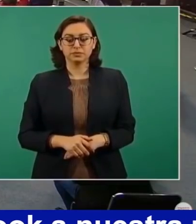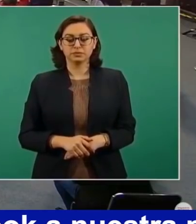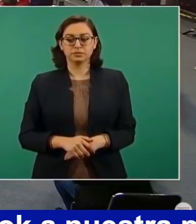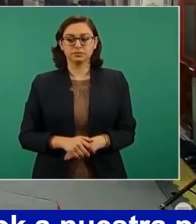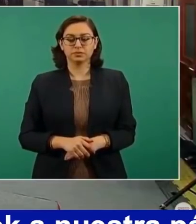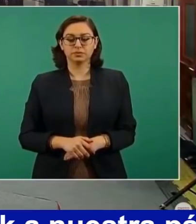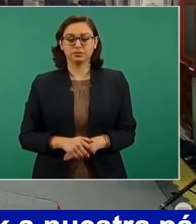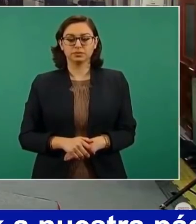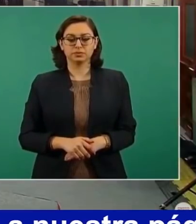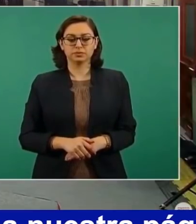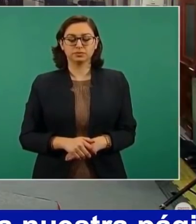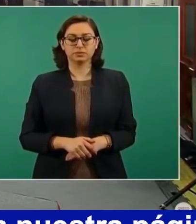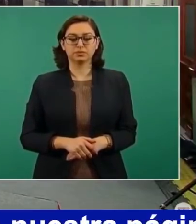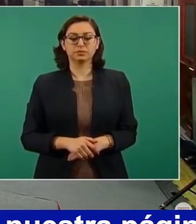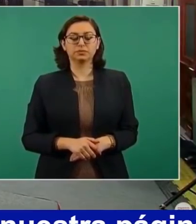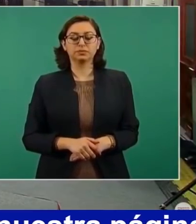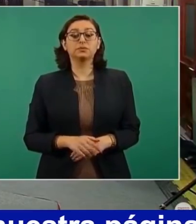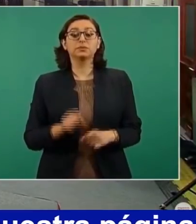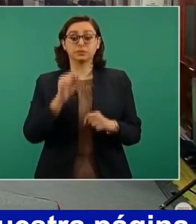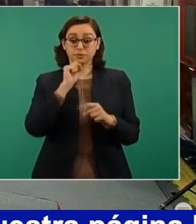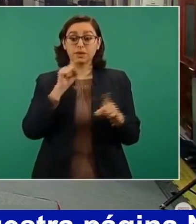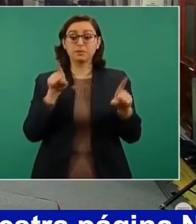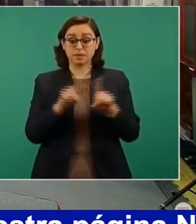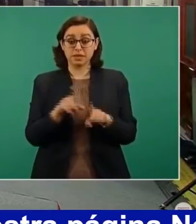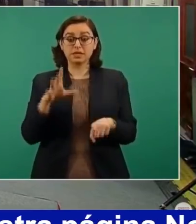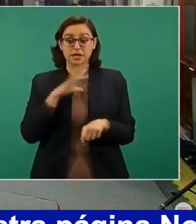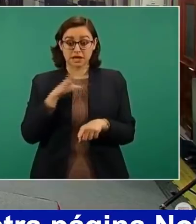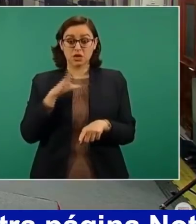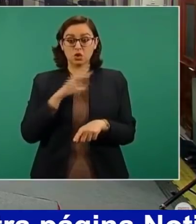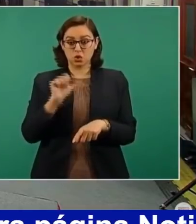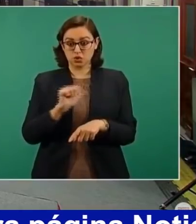Y tenemos pendientes otras cosas, pero bueno.